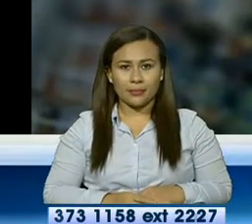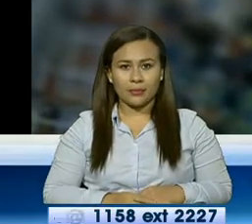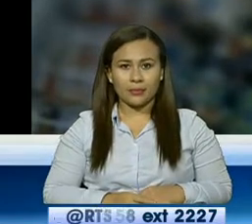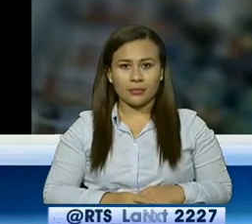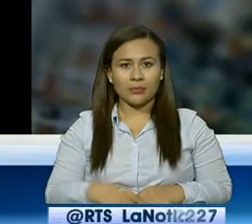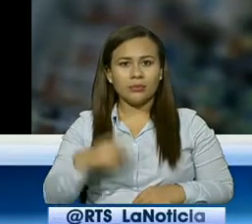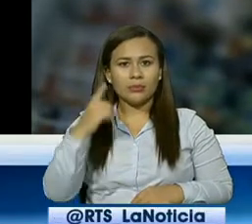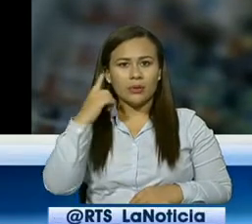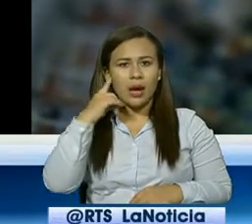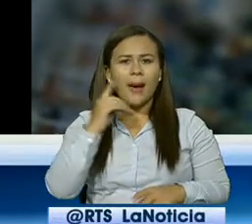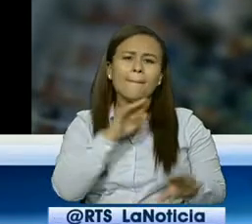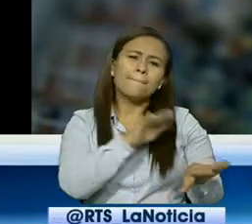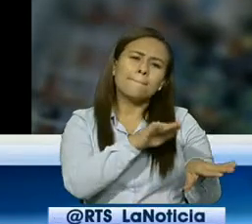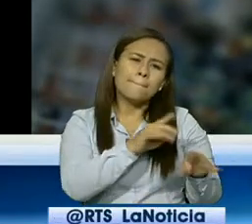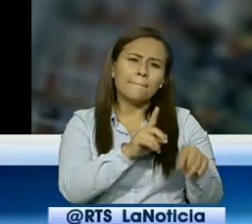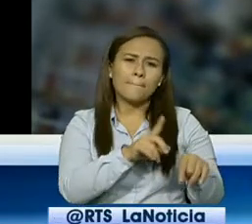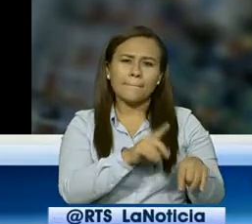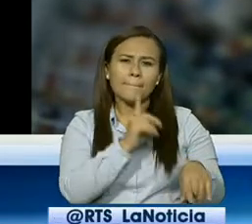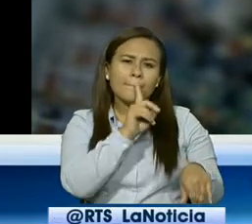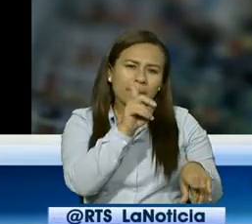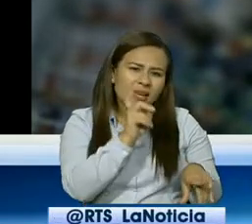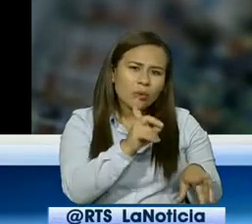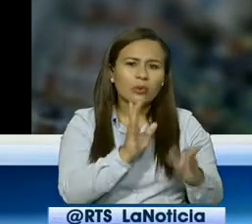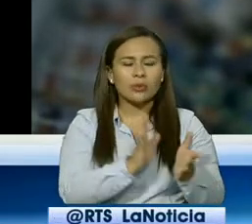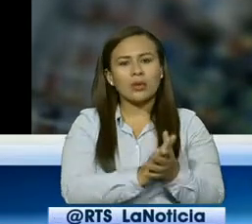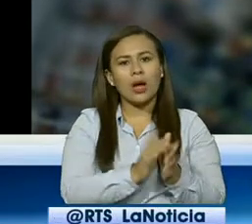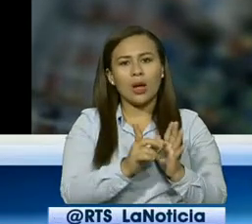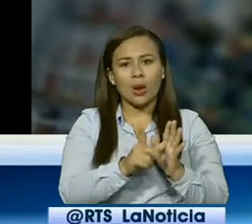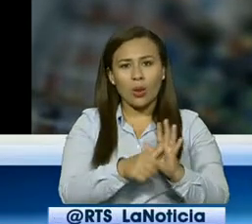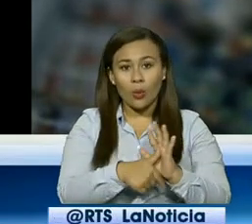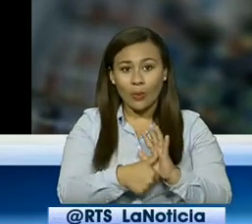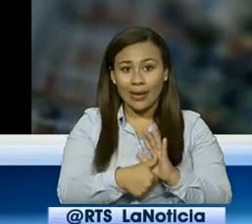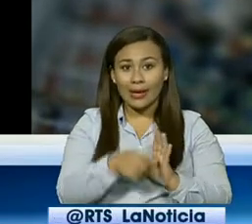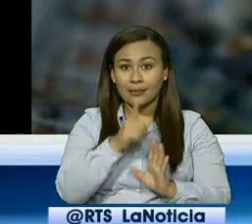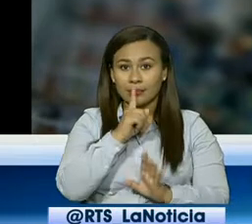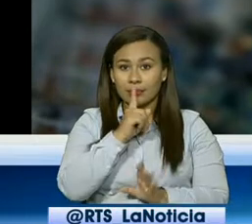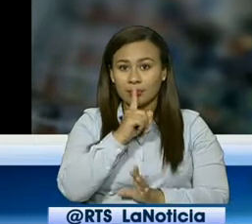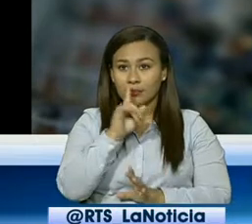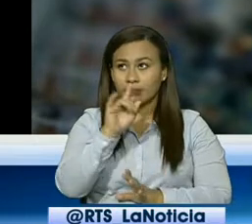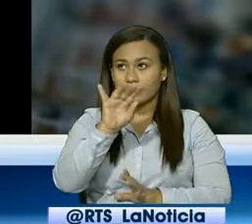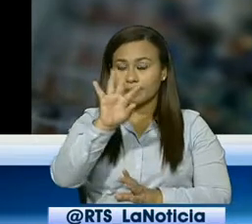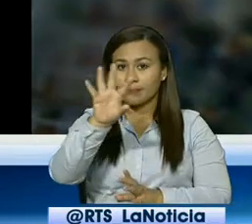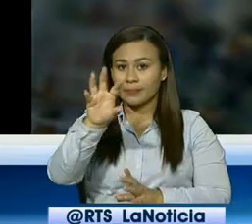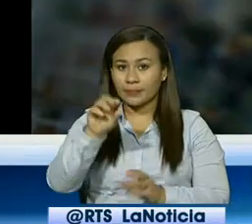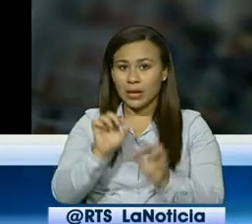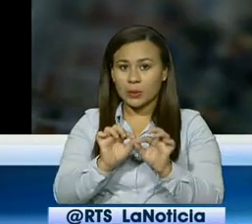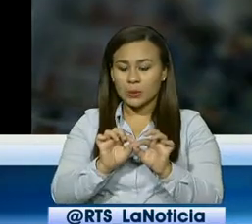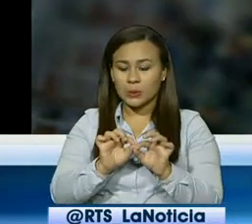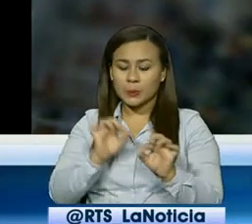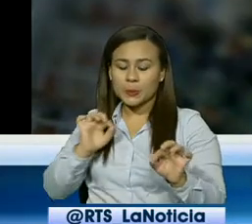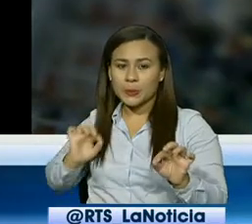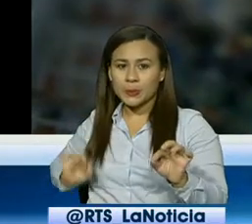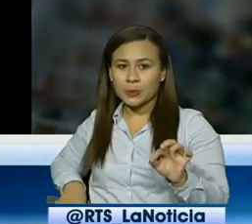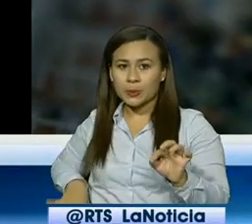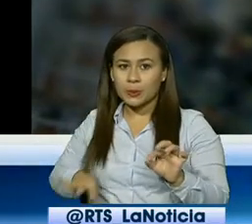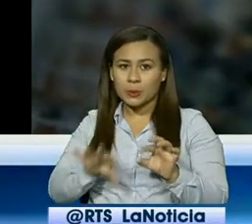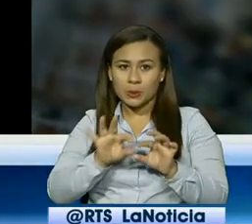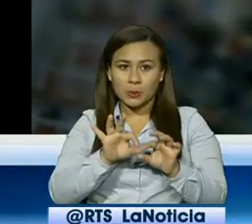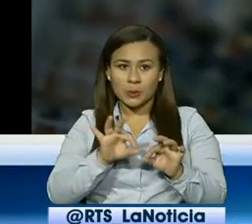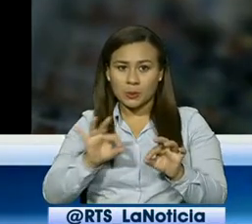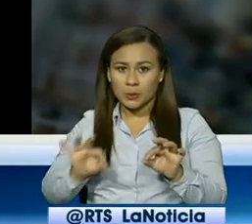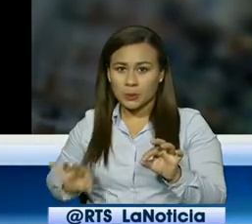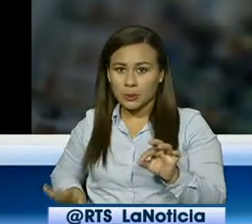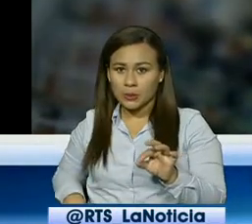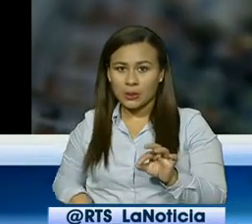Hace como que le pregunta algo a su compinche y en ese momento, cuando él lo tapaba, arrancó las barras de seguridad de las cajas, se